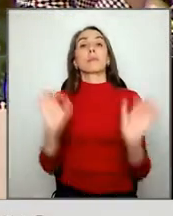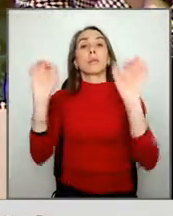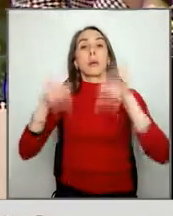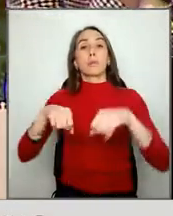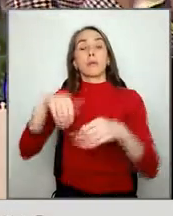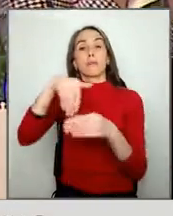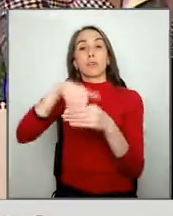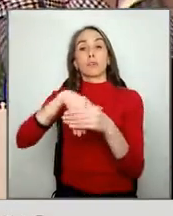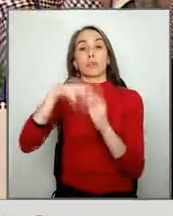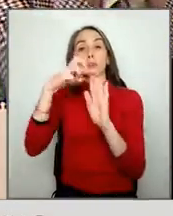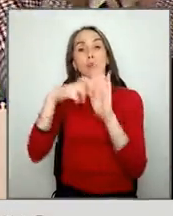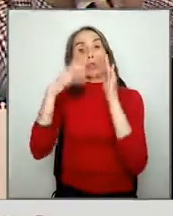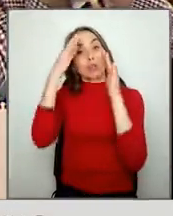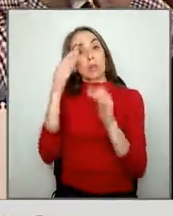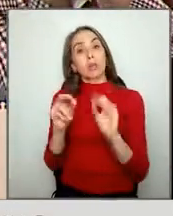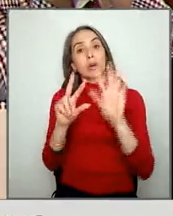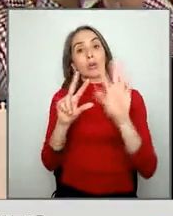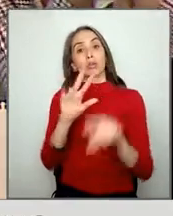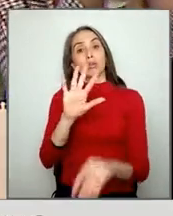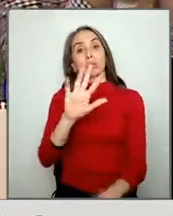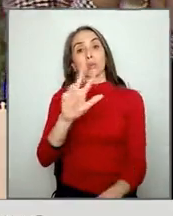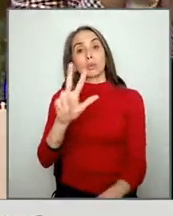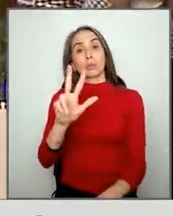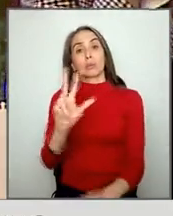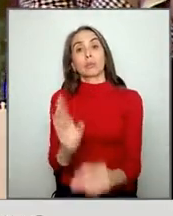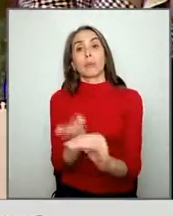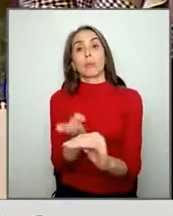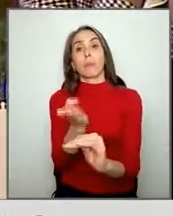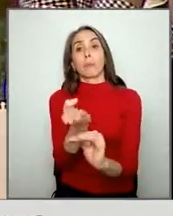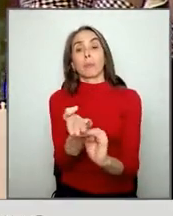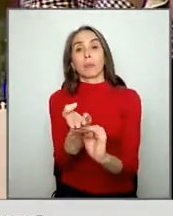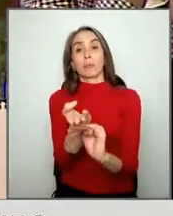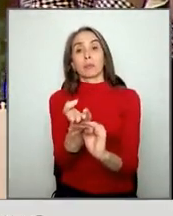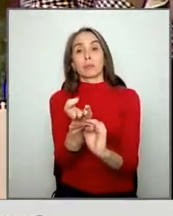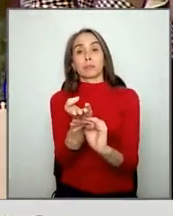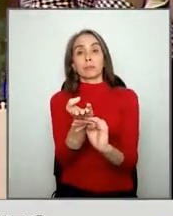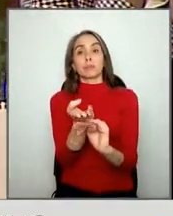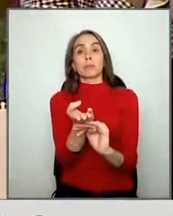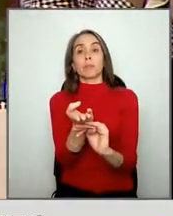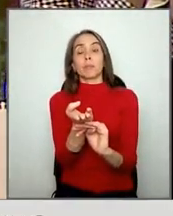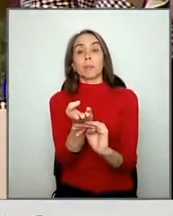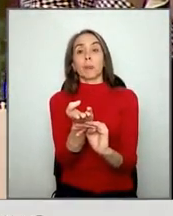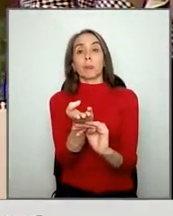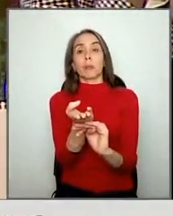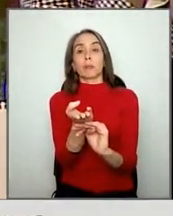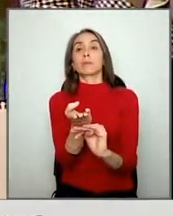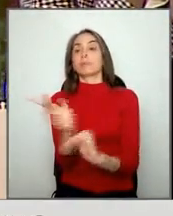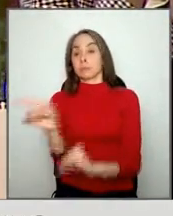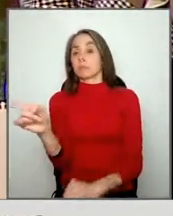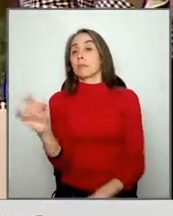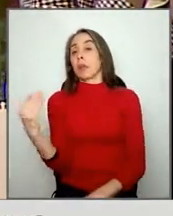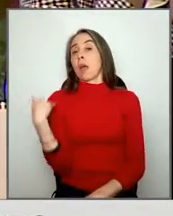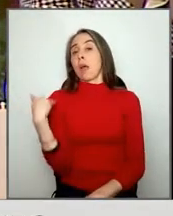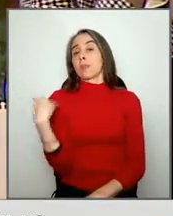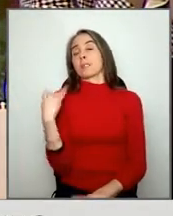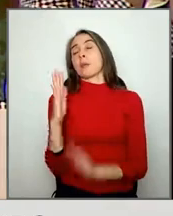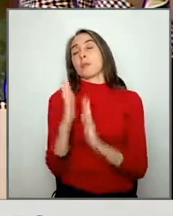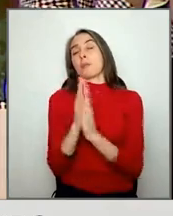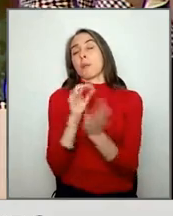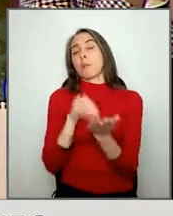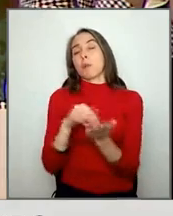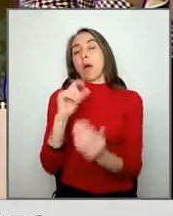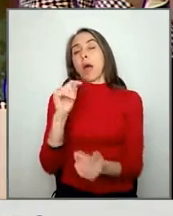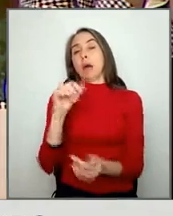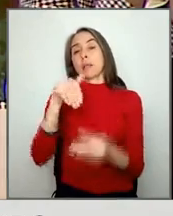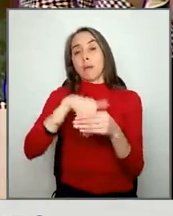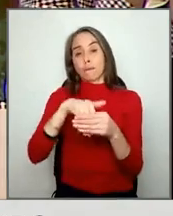resolución ocho cinco ocho que solicita incorporamos los votos muy